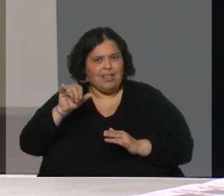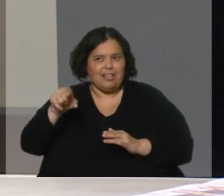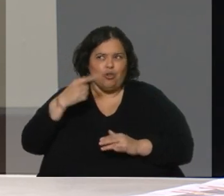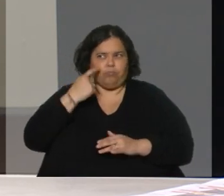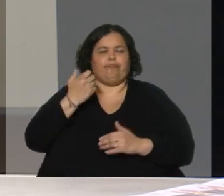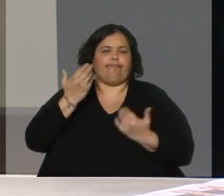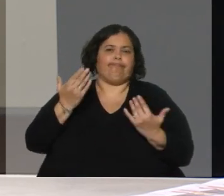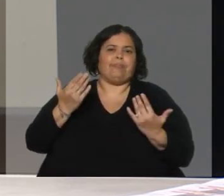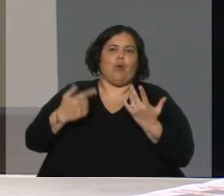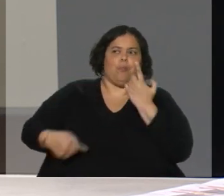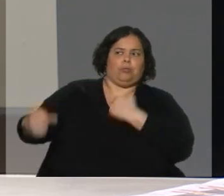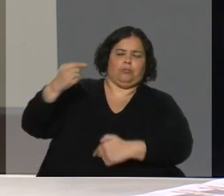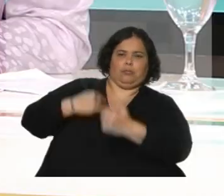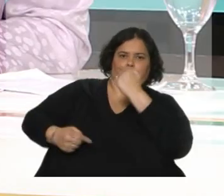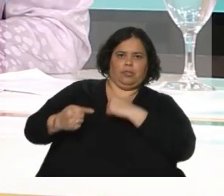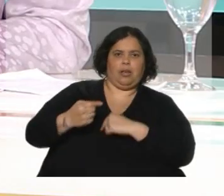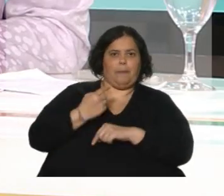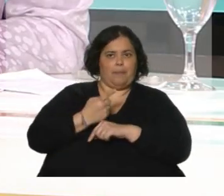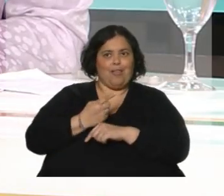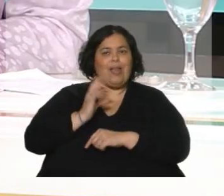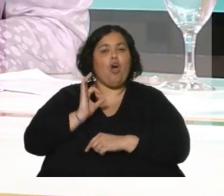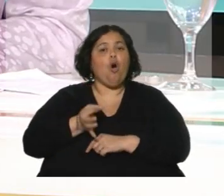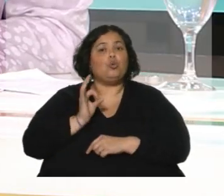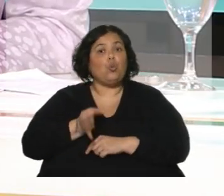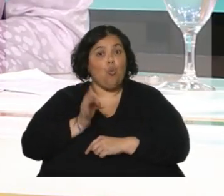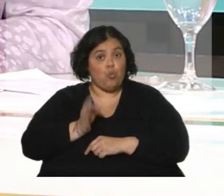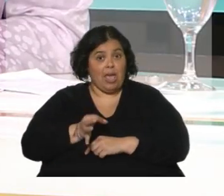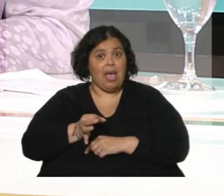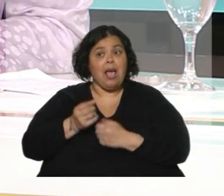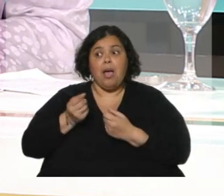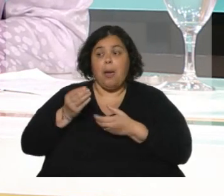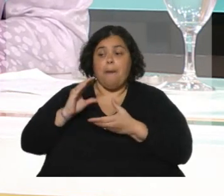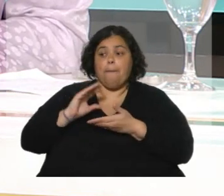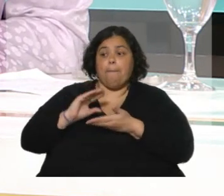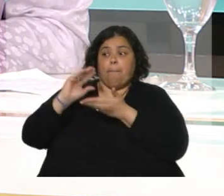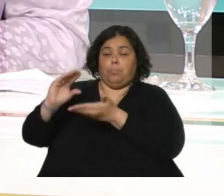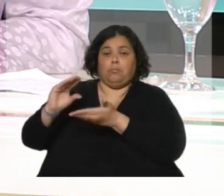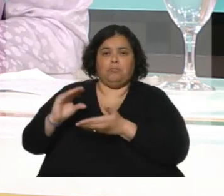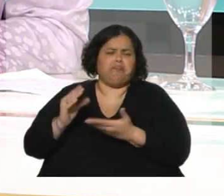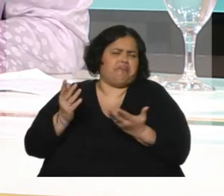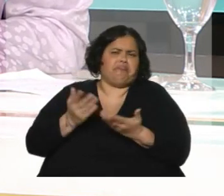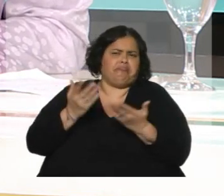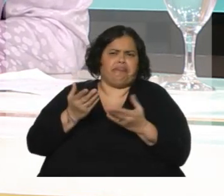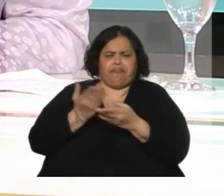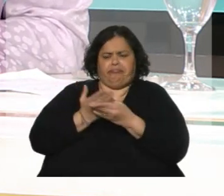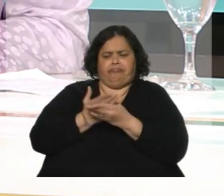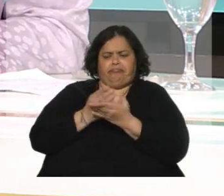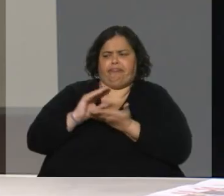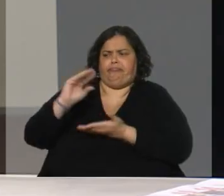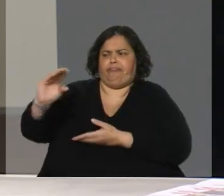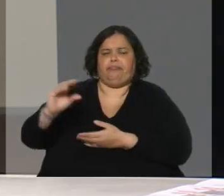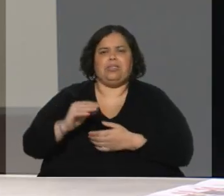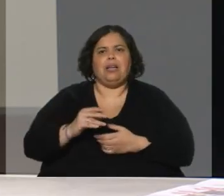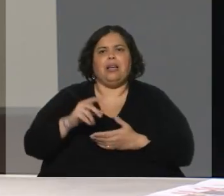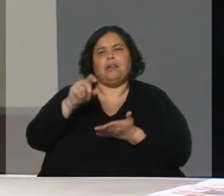porque en principio en el mes de octubre le enviaron un dossier unas páginas como esas que tienen ustedes